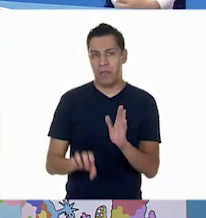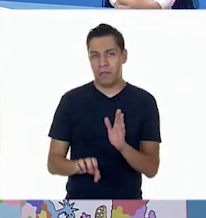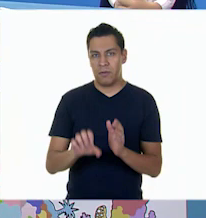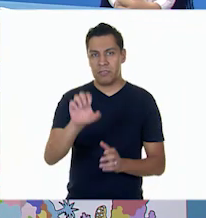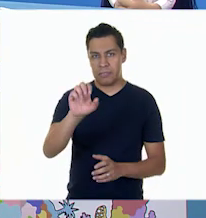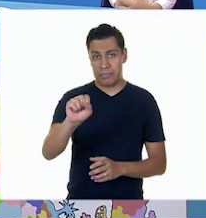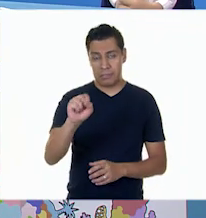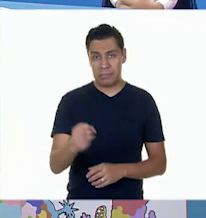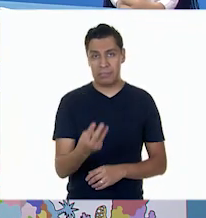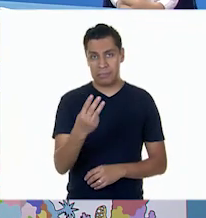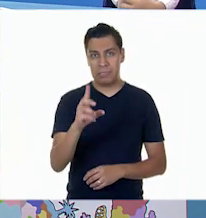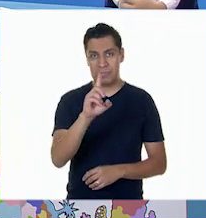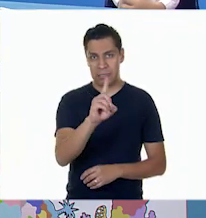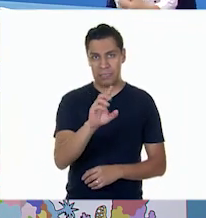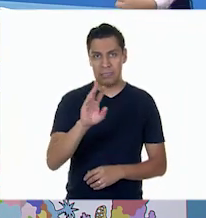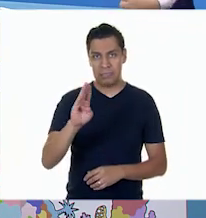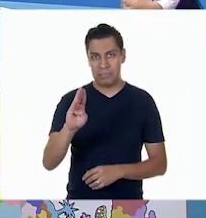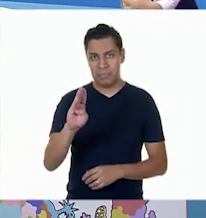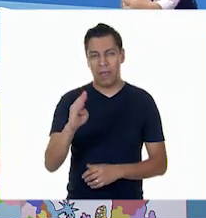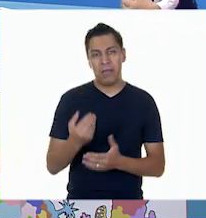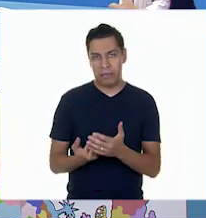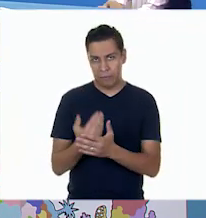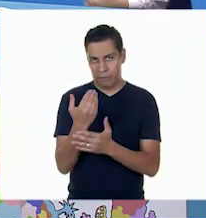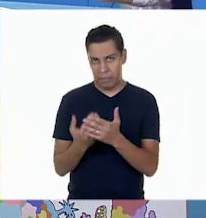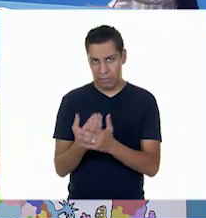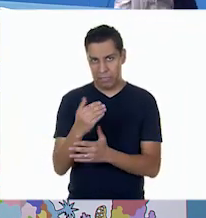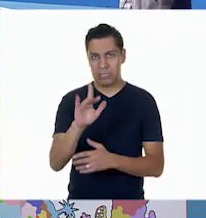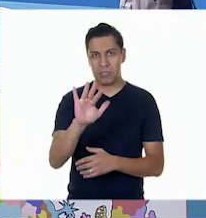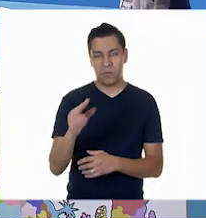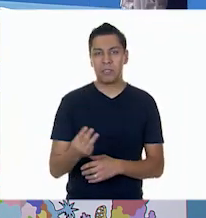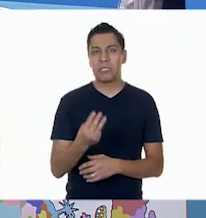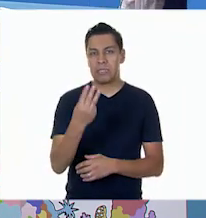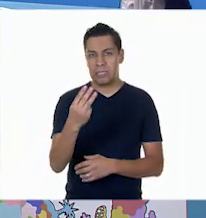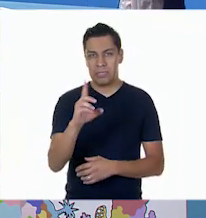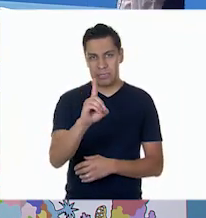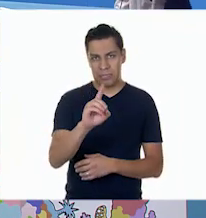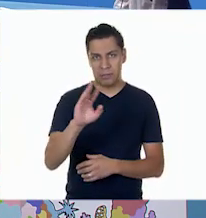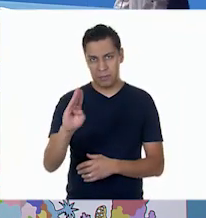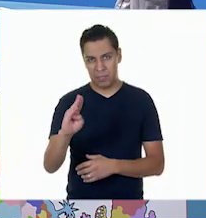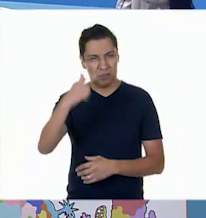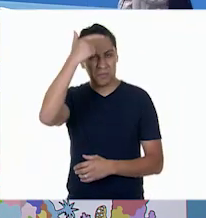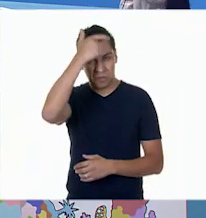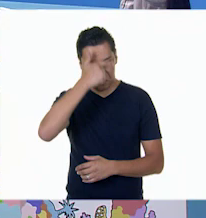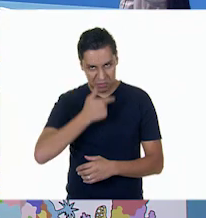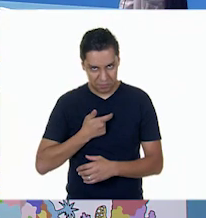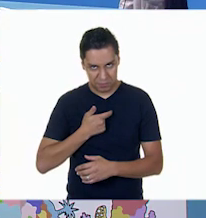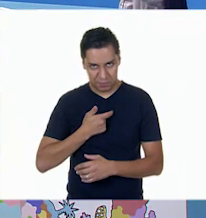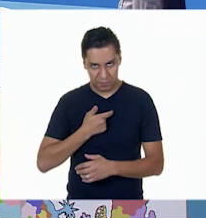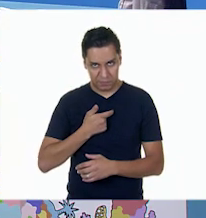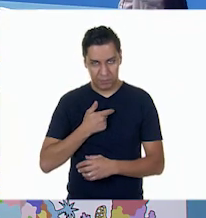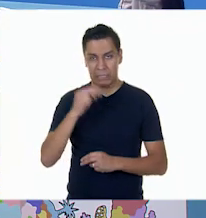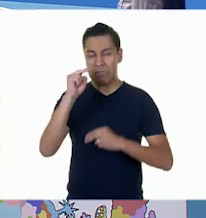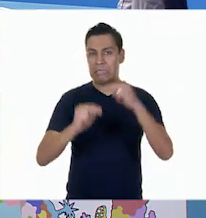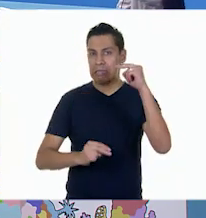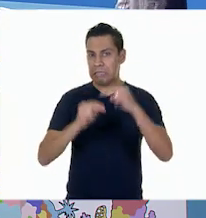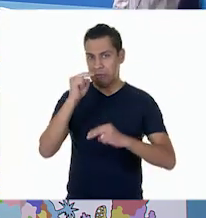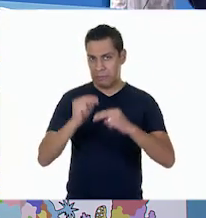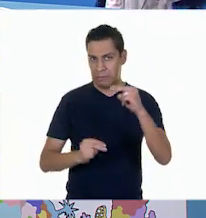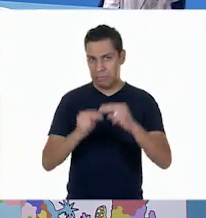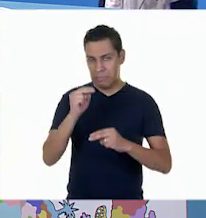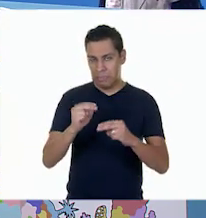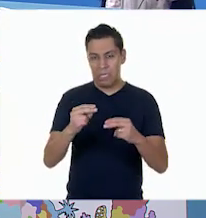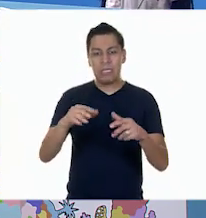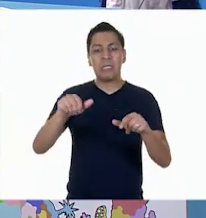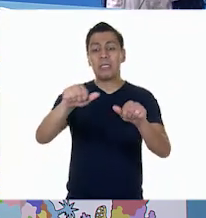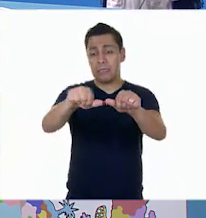63 decibeles para el día y 53 decibeles para la noche. Y marca como el nivel más adecuado en áreas